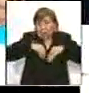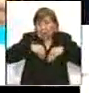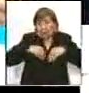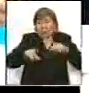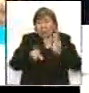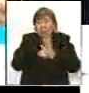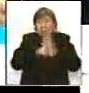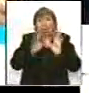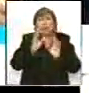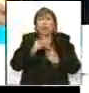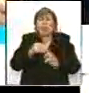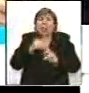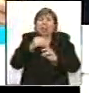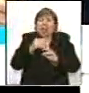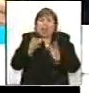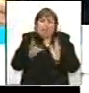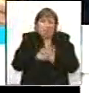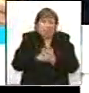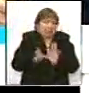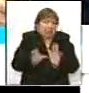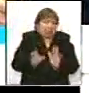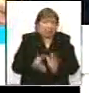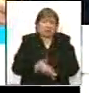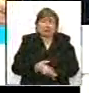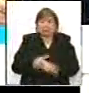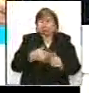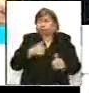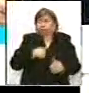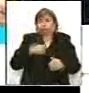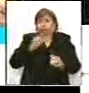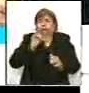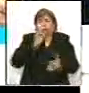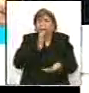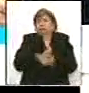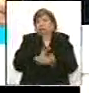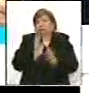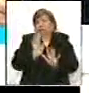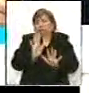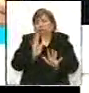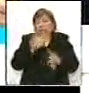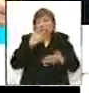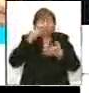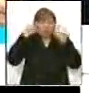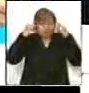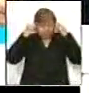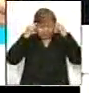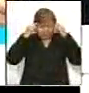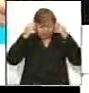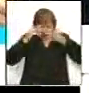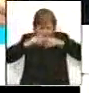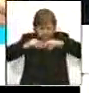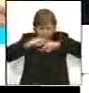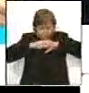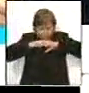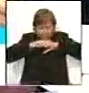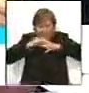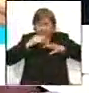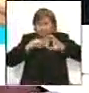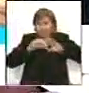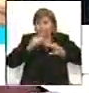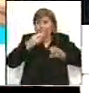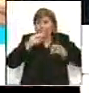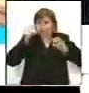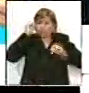ley especial. Entonces, yo no me detendría más en este análisis si no fuera para hacer esas